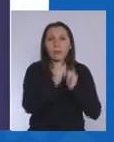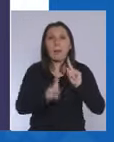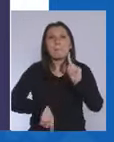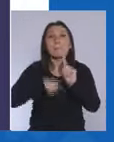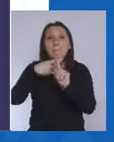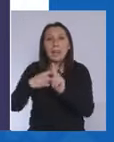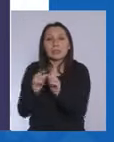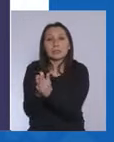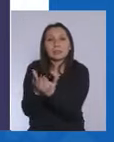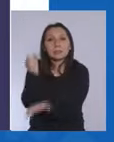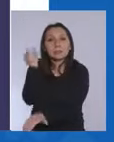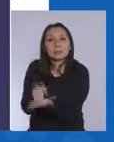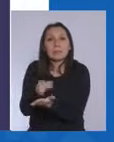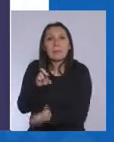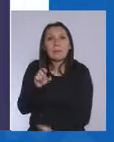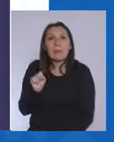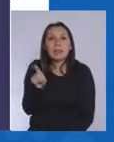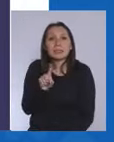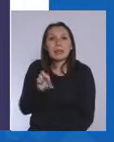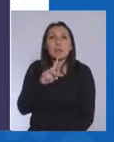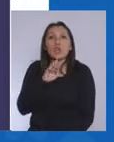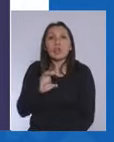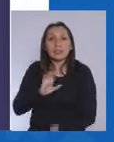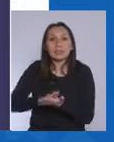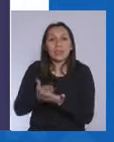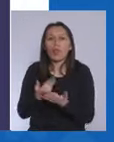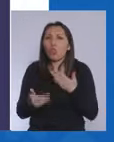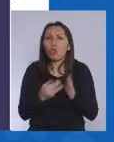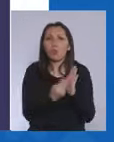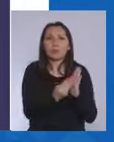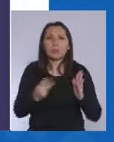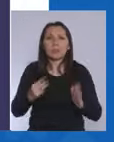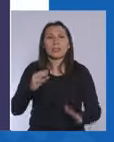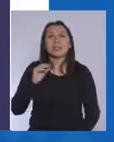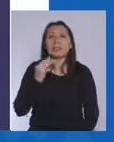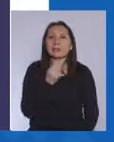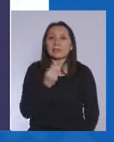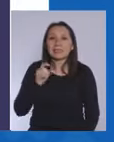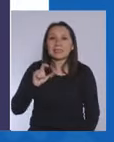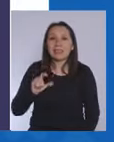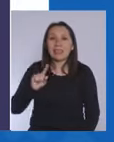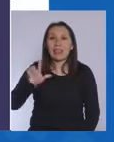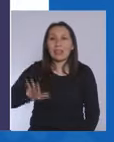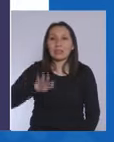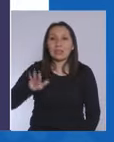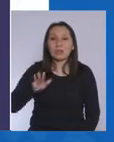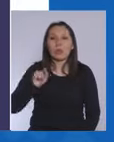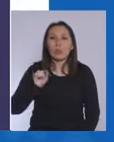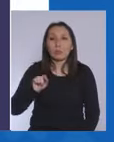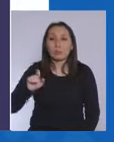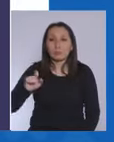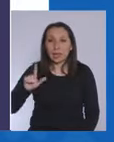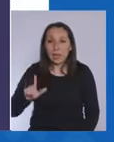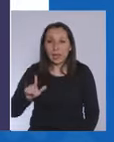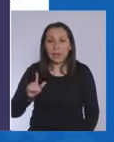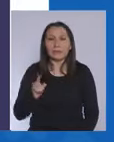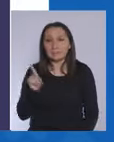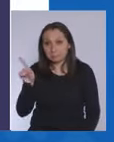sanitario que se encuentra en la página www de 19.0 para obtener este perfil